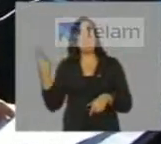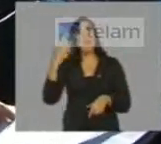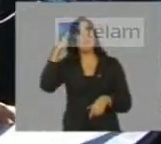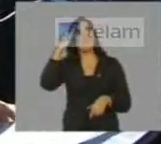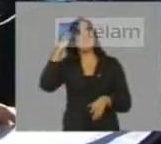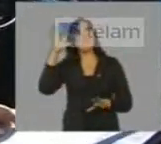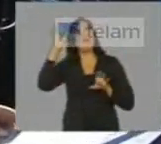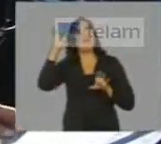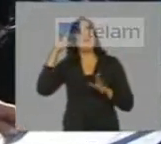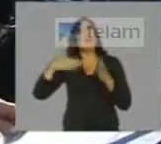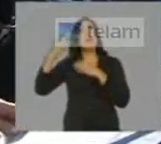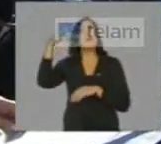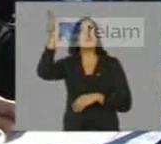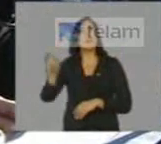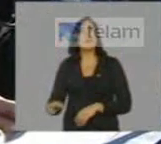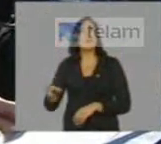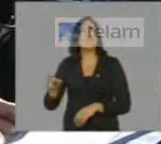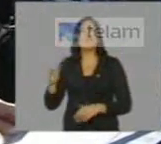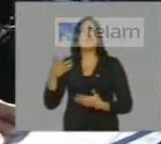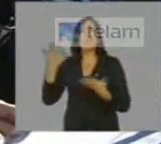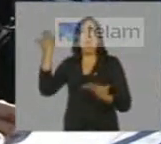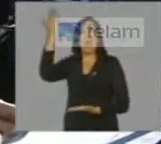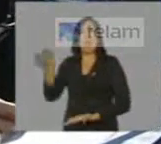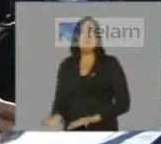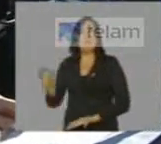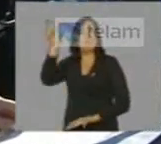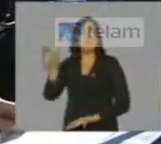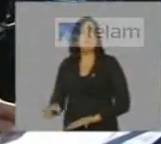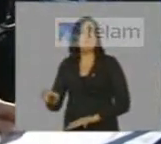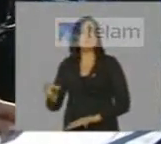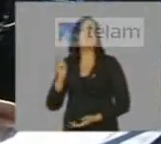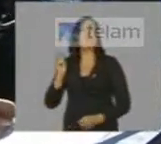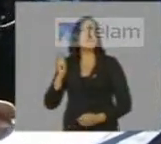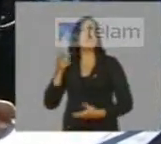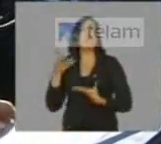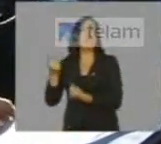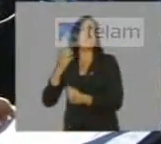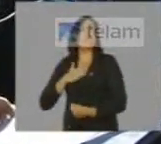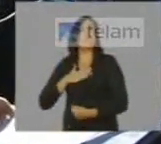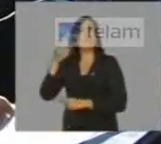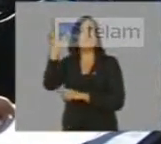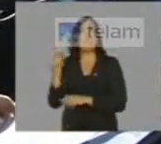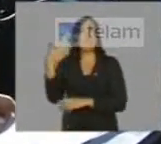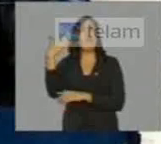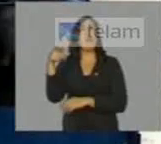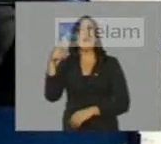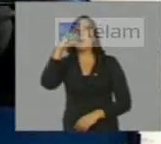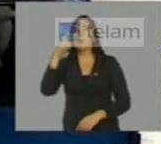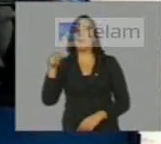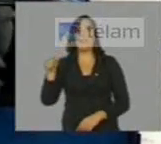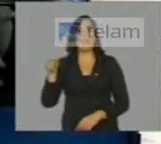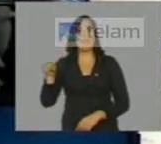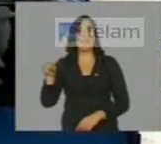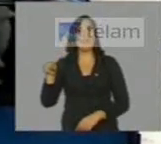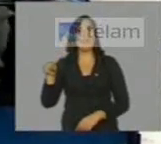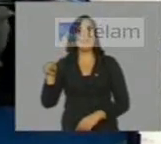hombre, a ese gran patriota que fue Manuel Belgrano, que como decía